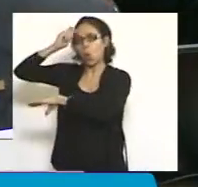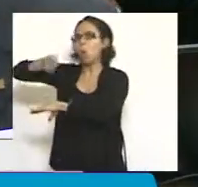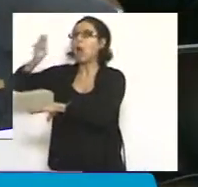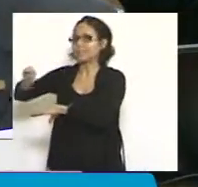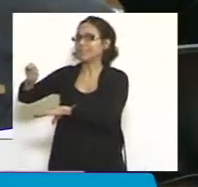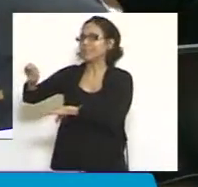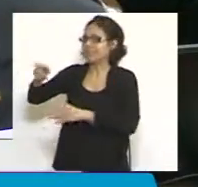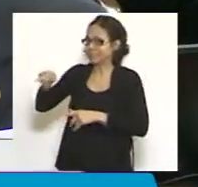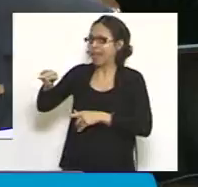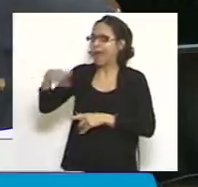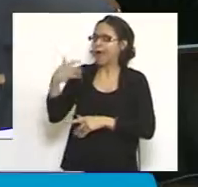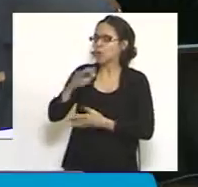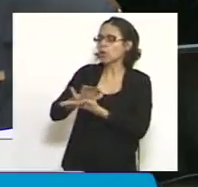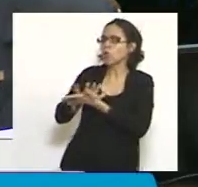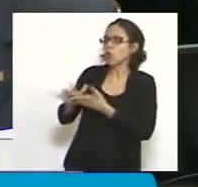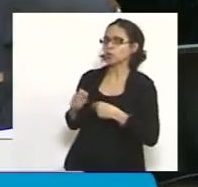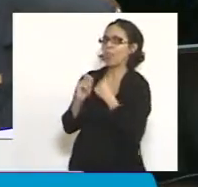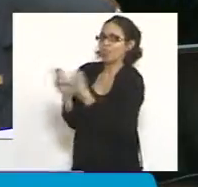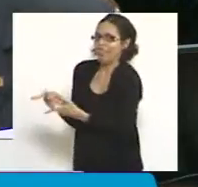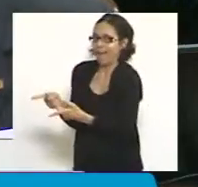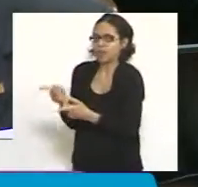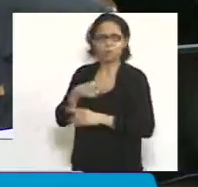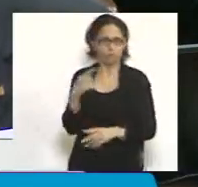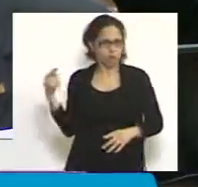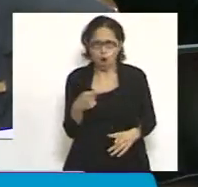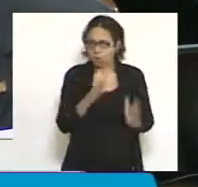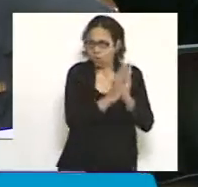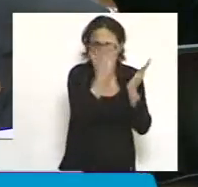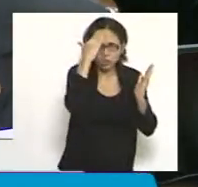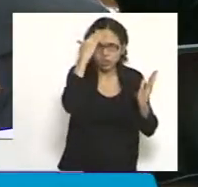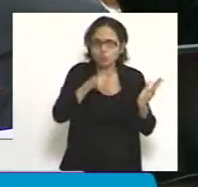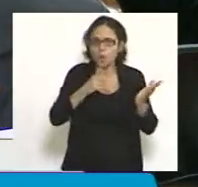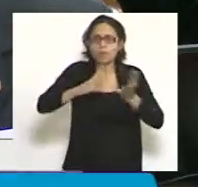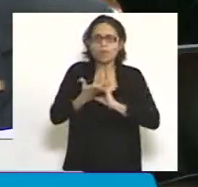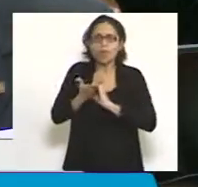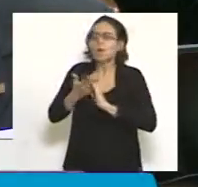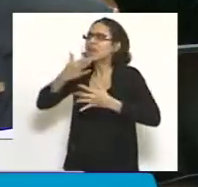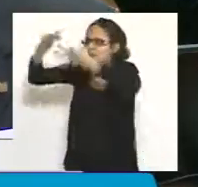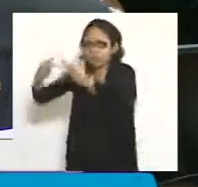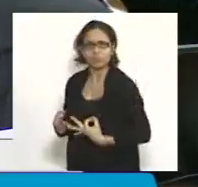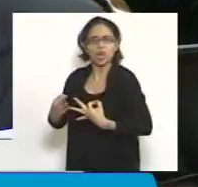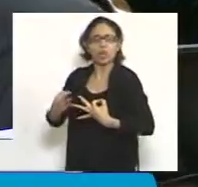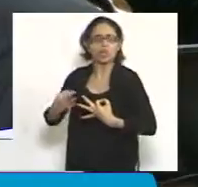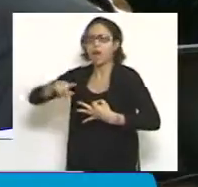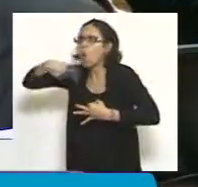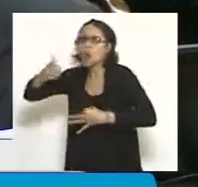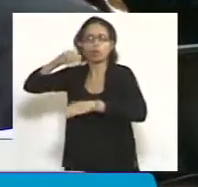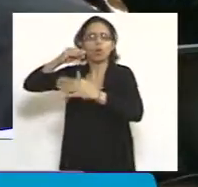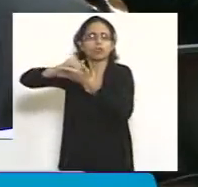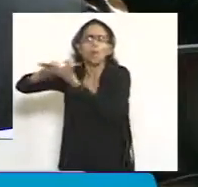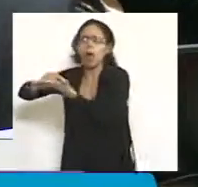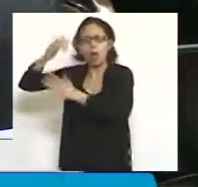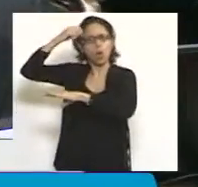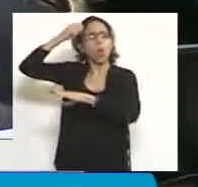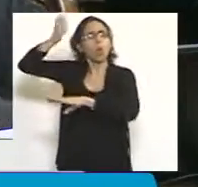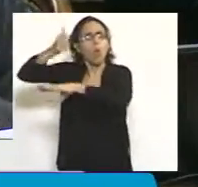impugnados. Esto también es absolutamente inconstitucional porque altera la seguridad jurídica de los restantes miembros que han concursado